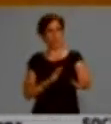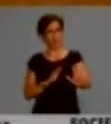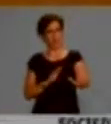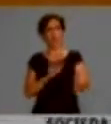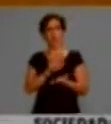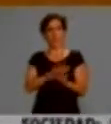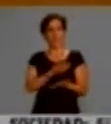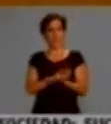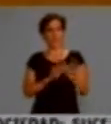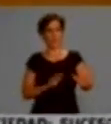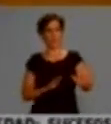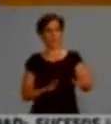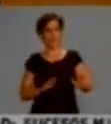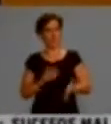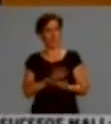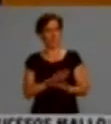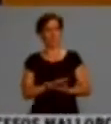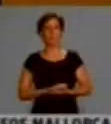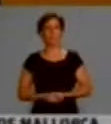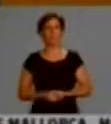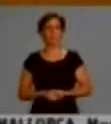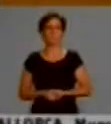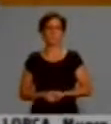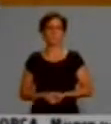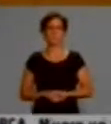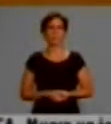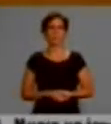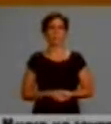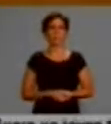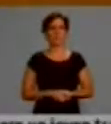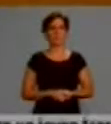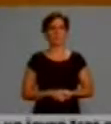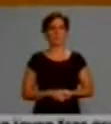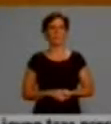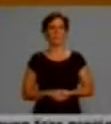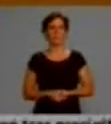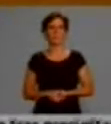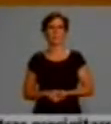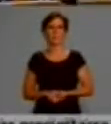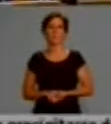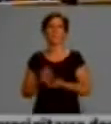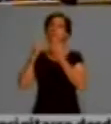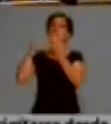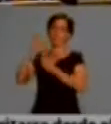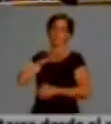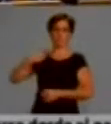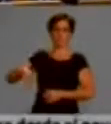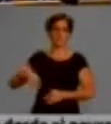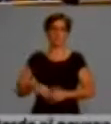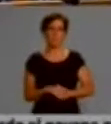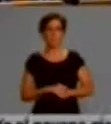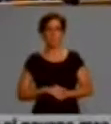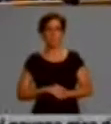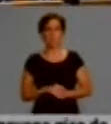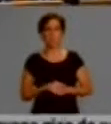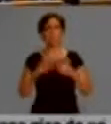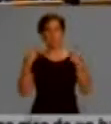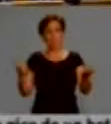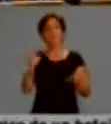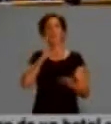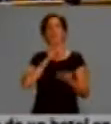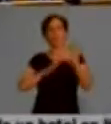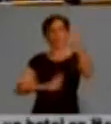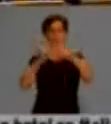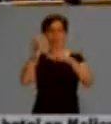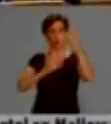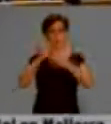Calma. Estén tranquilos. Por favor, pido silencio. Y sabemos... Señor Serrano. Gracias, señor presidente. Y sabemos que en esa